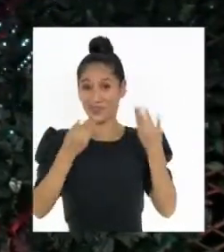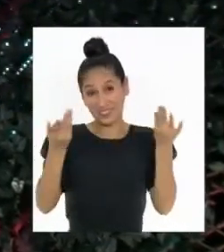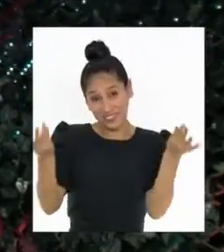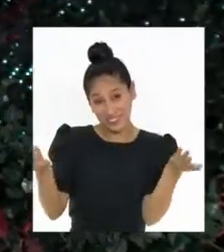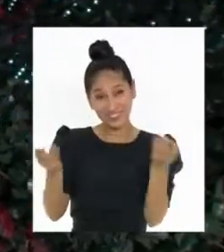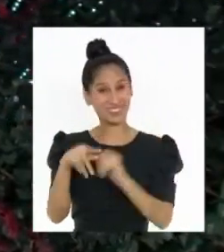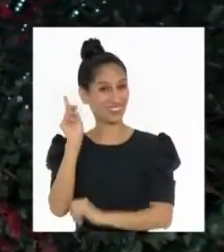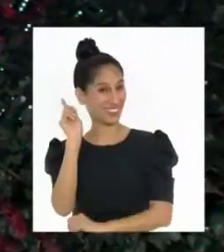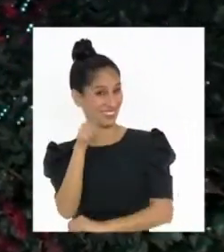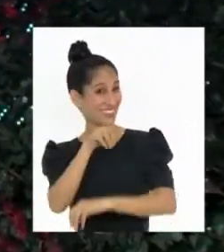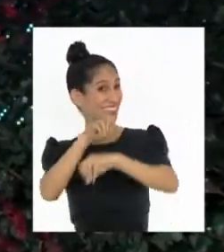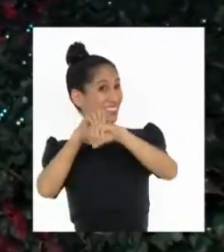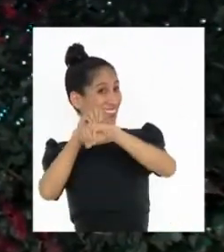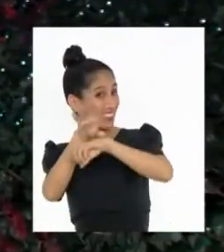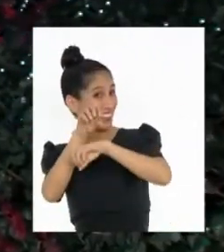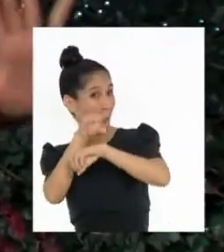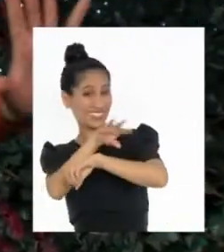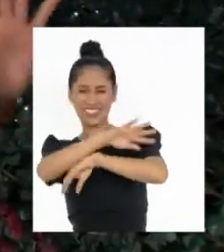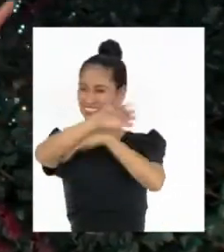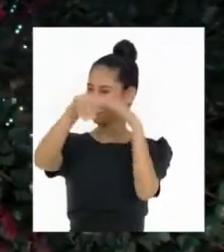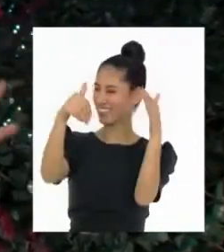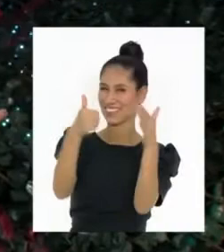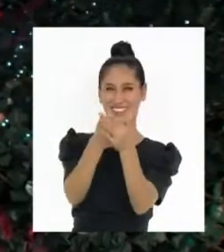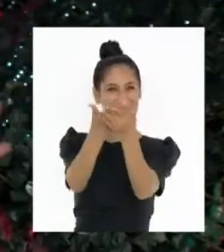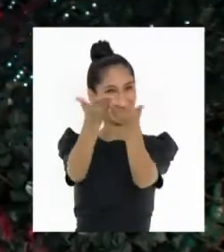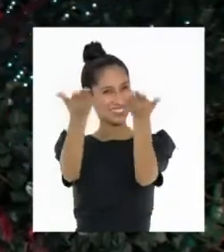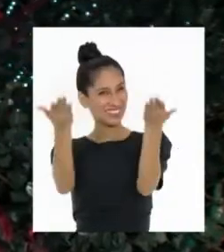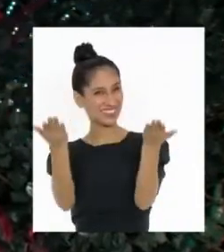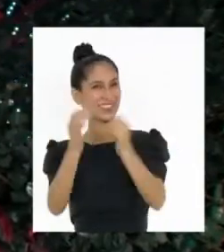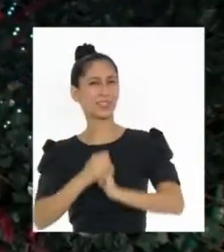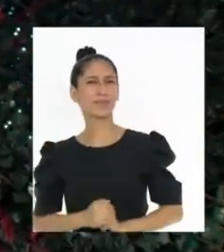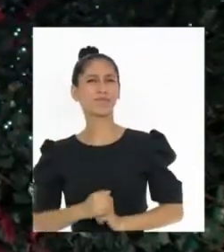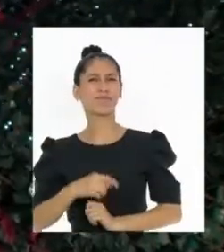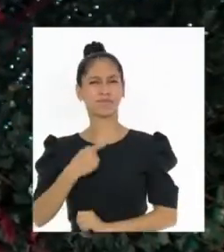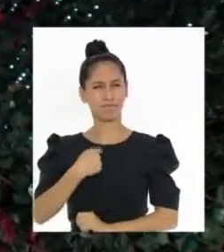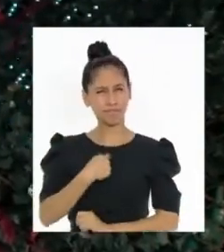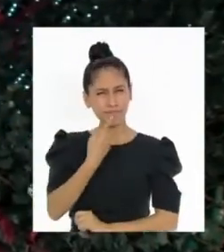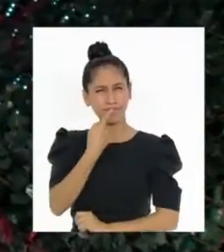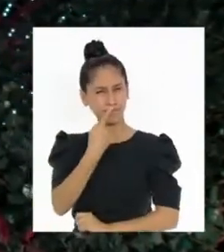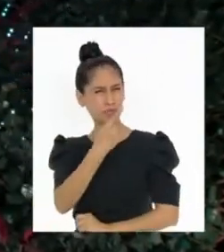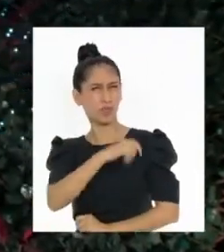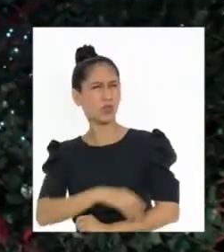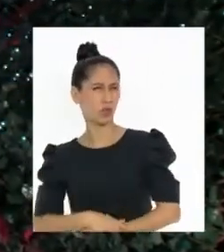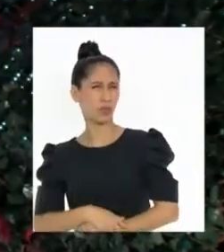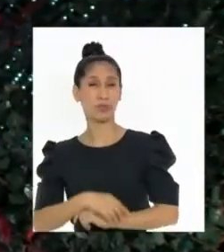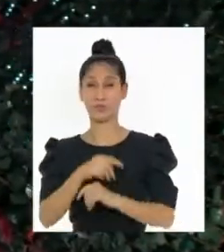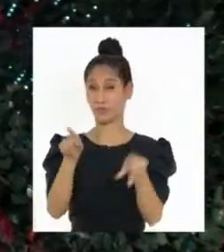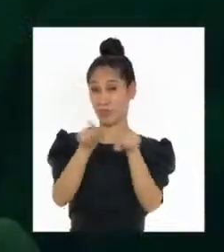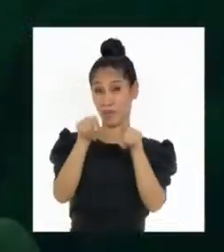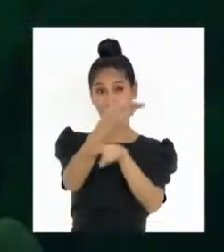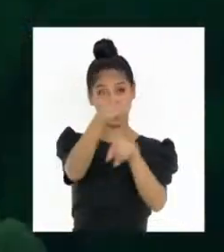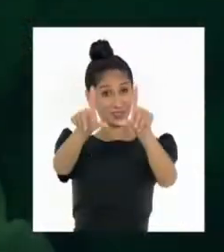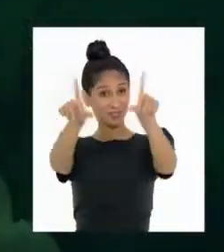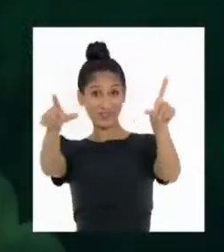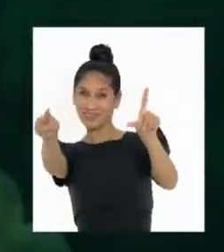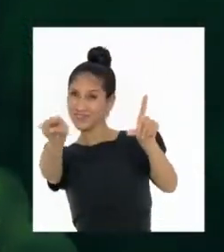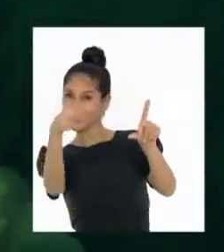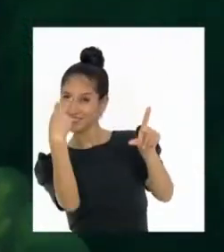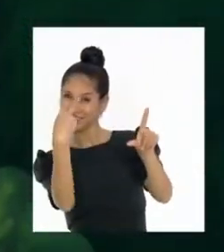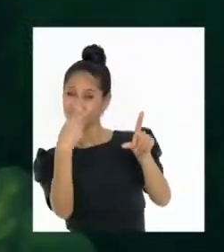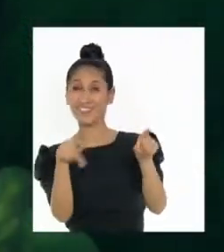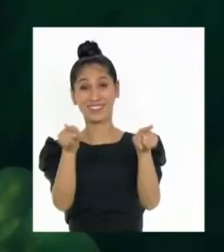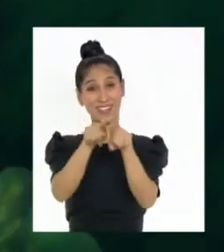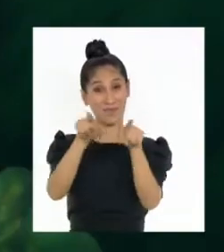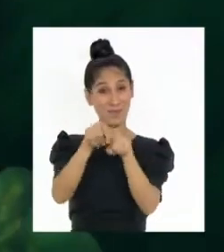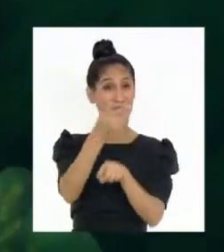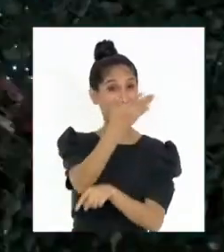Entonces, les sugiero algo a todas y a todos. Me refiero tanto a las personas que nos están viendo y a